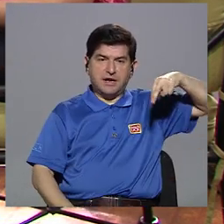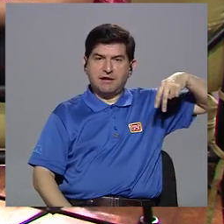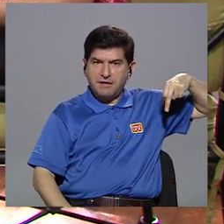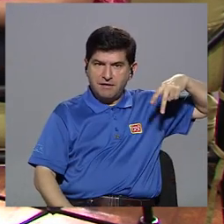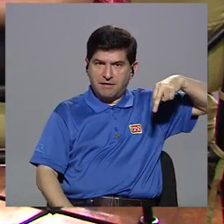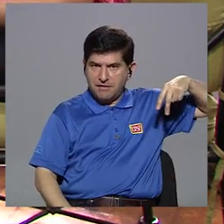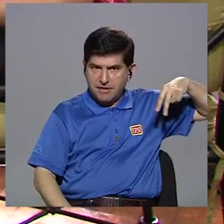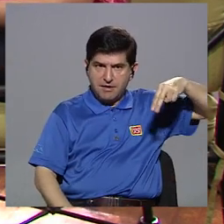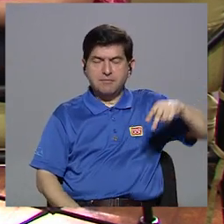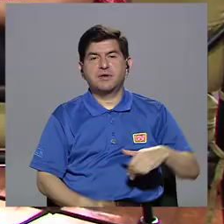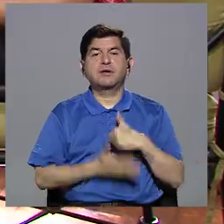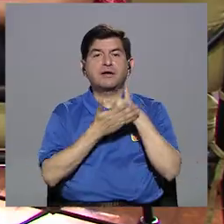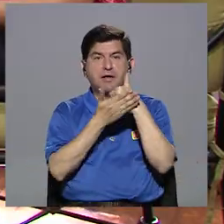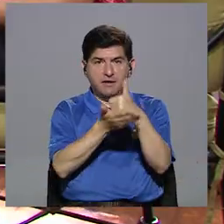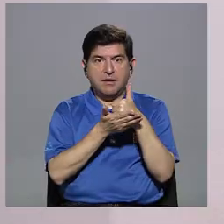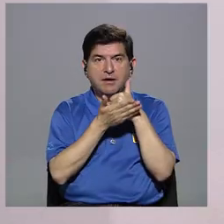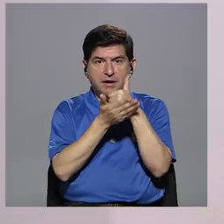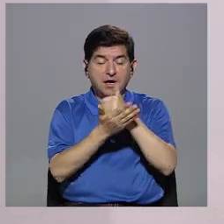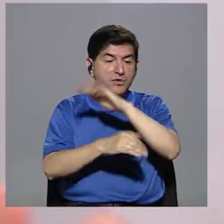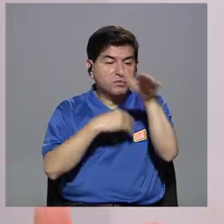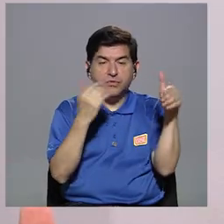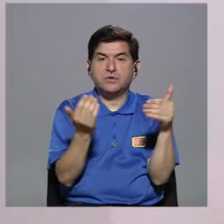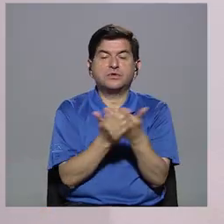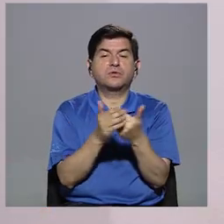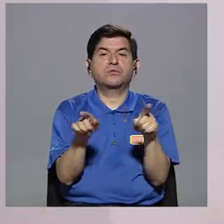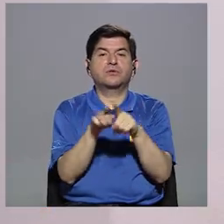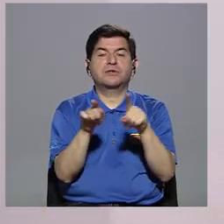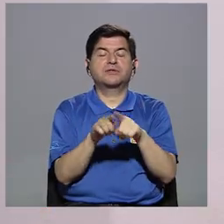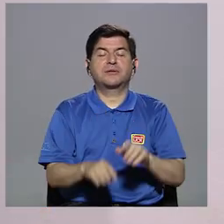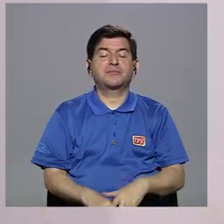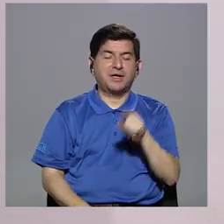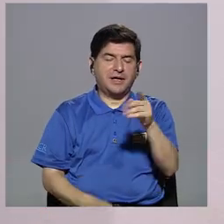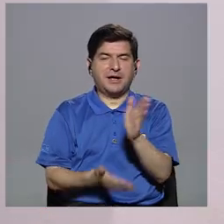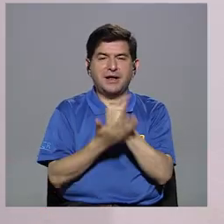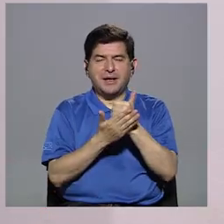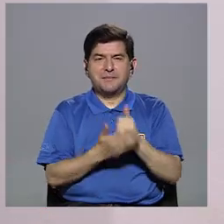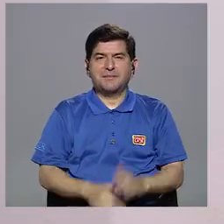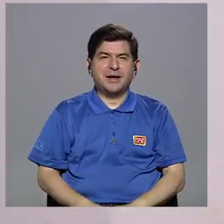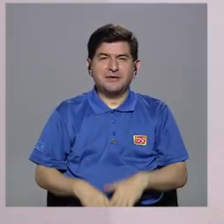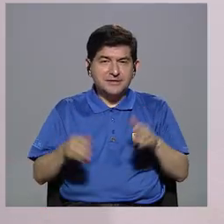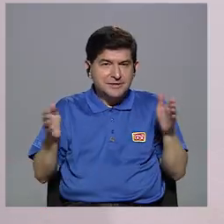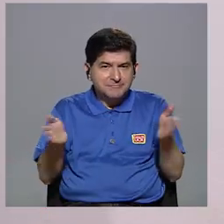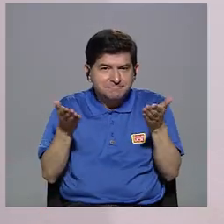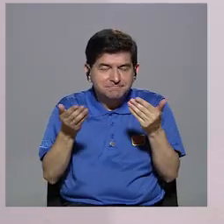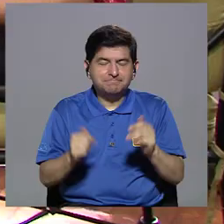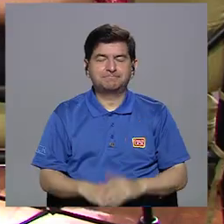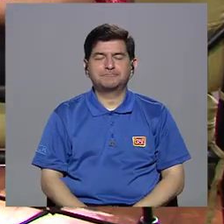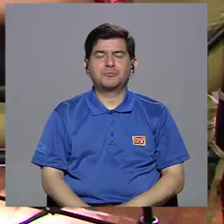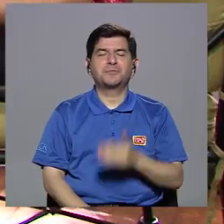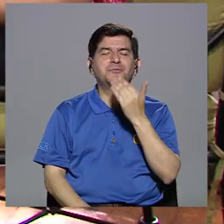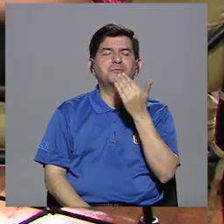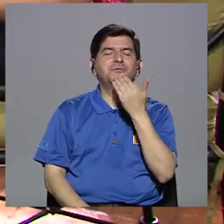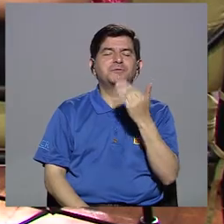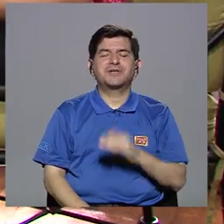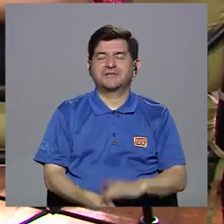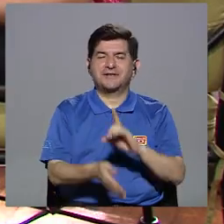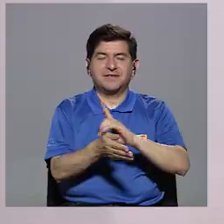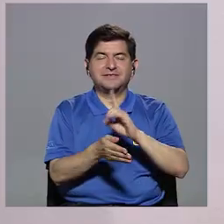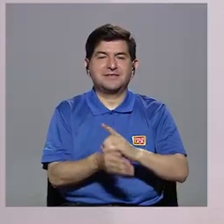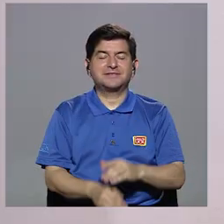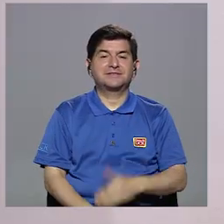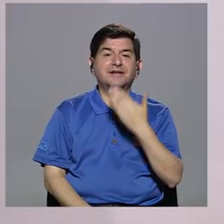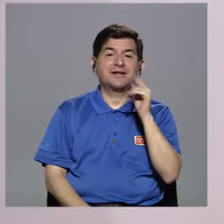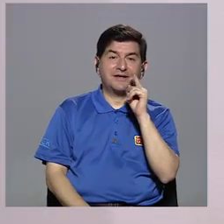gabriela le hace bueno a todo y también al ánimo desde muchísimas gracias